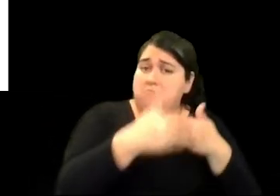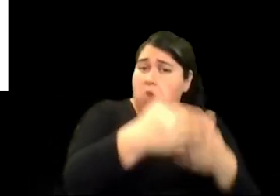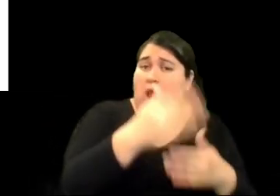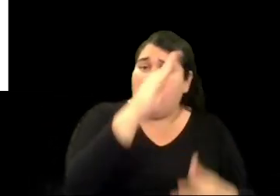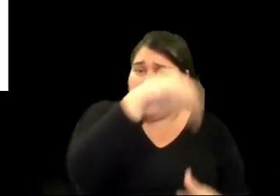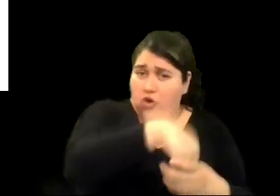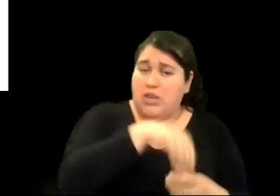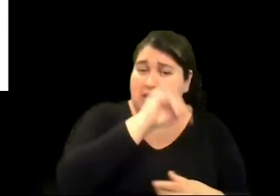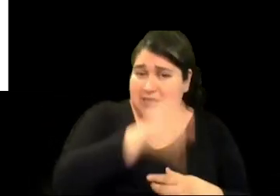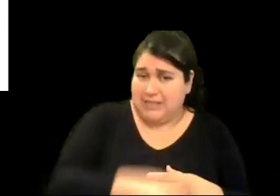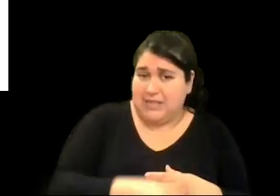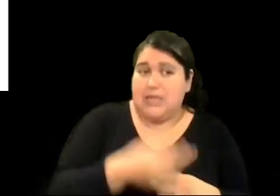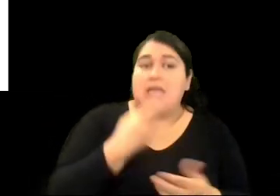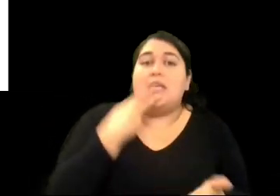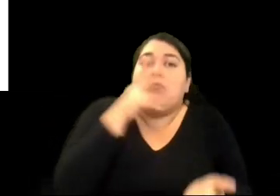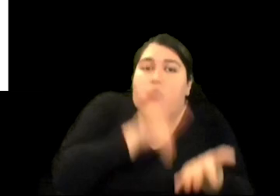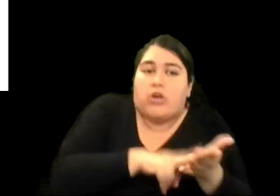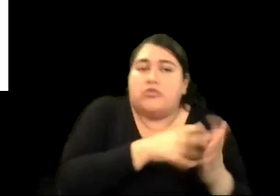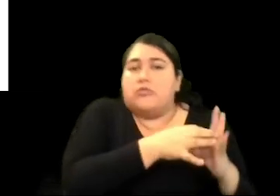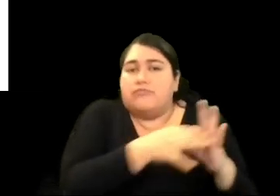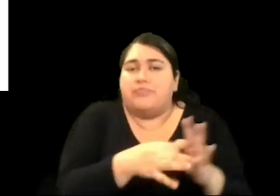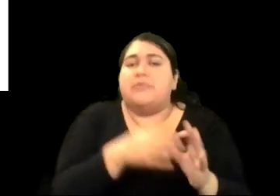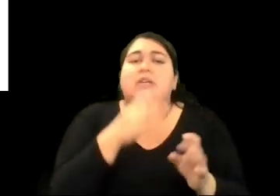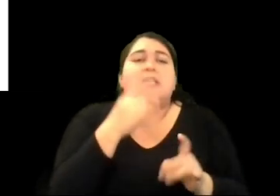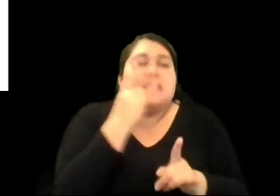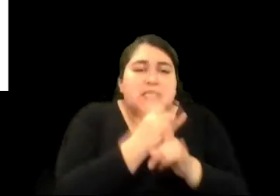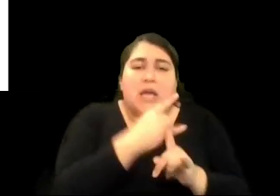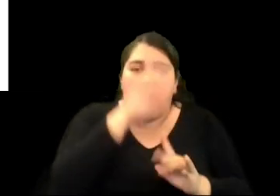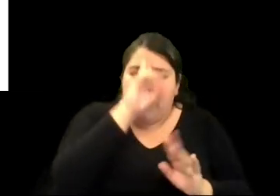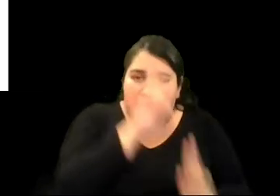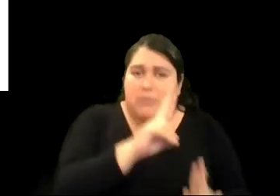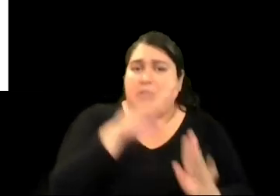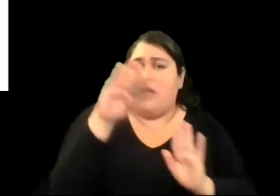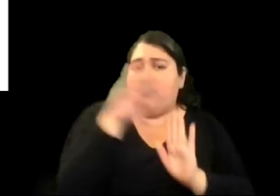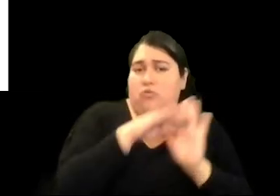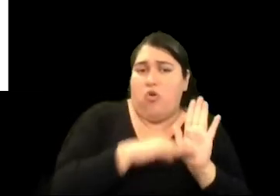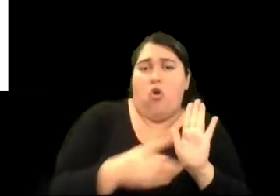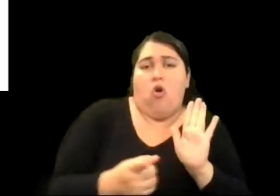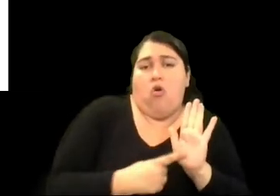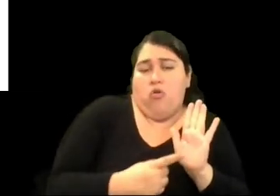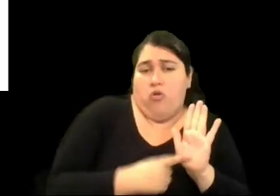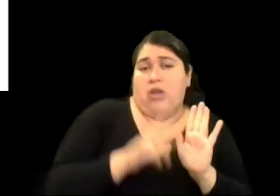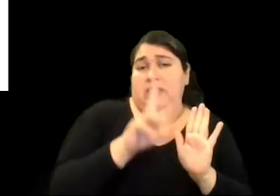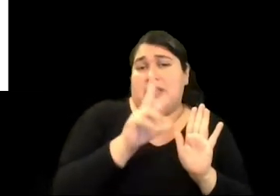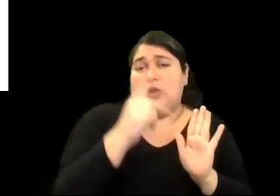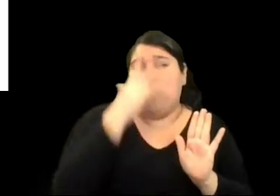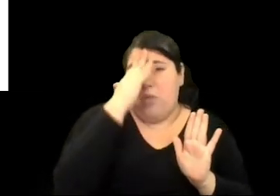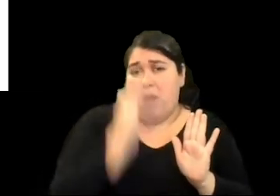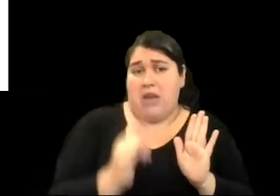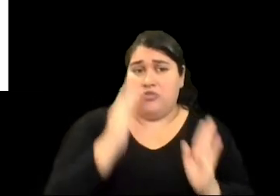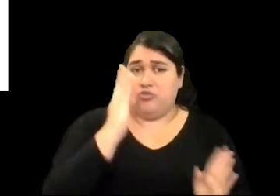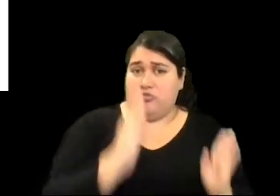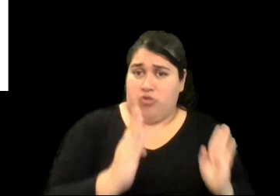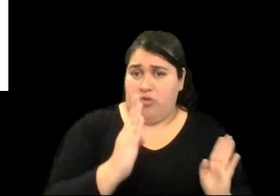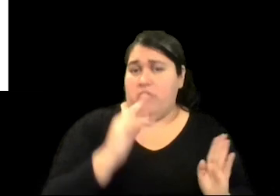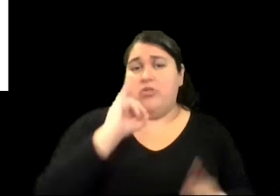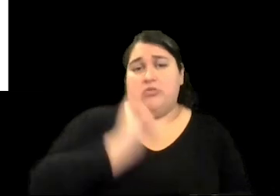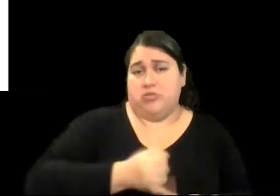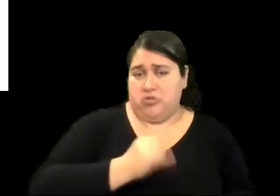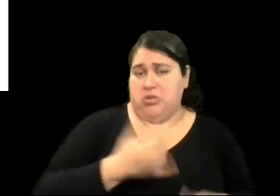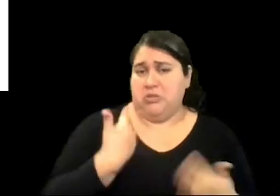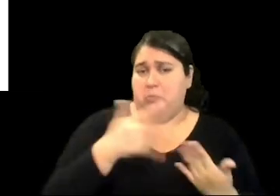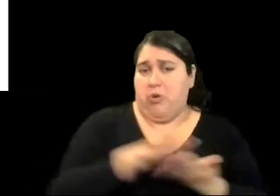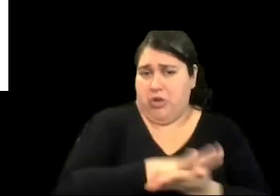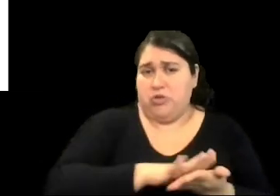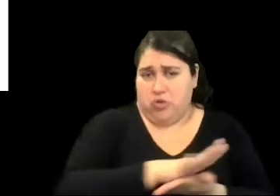que cumplan con las condiciones de impuestos vinculados a obligaciones vencidas al 31/3, podrían regularizarse por moratoria, no hay